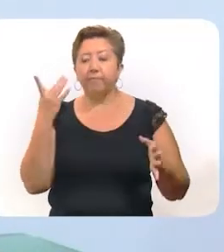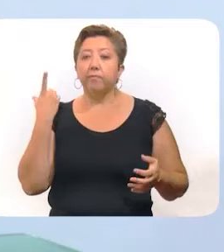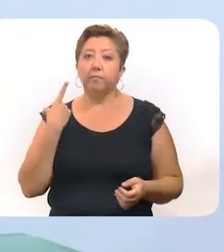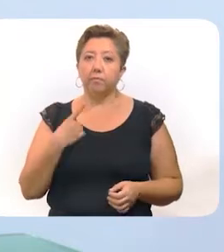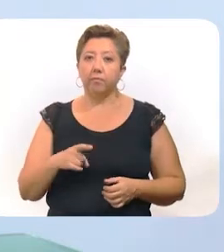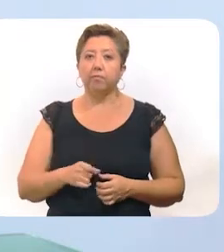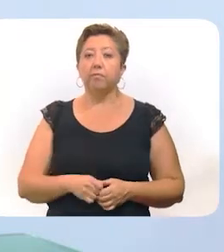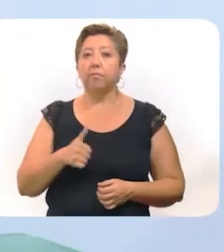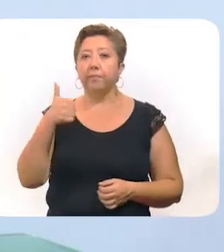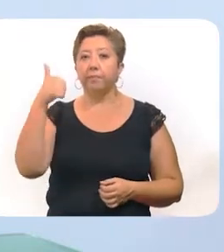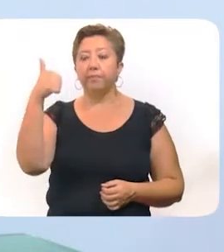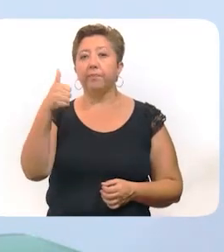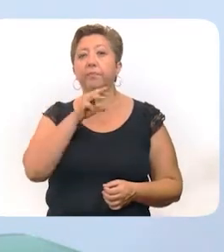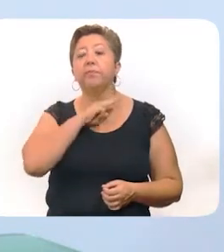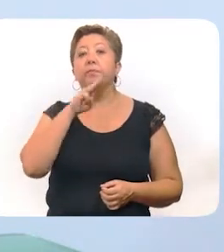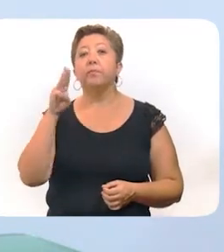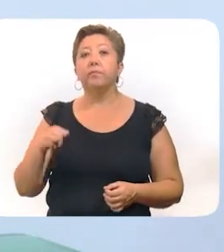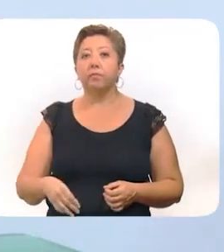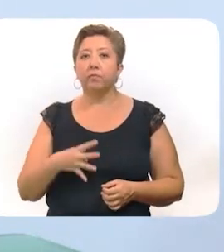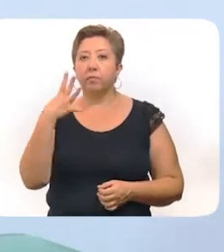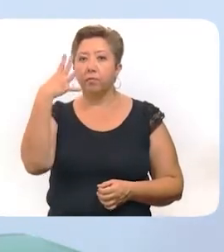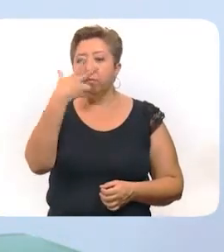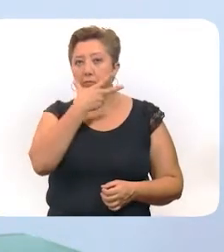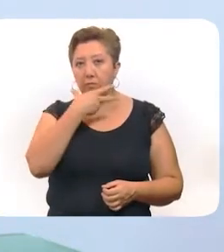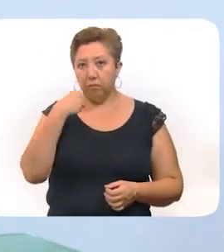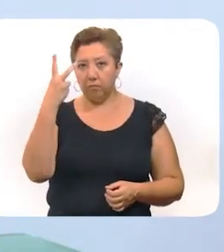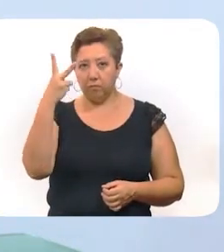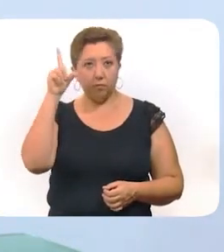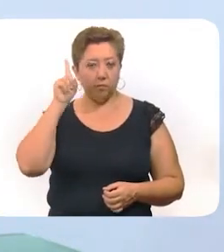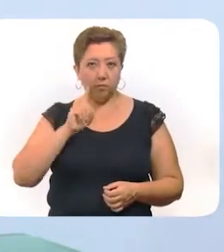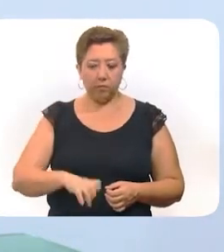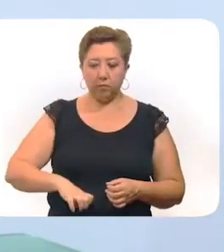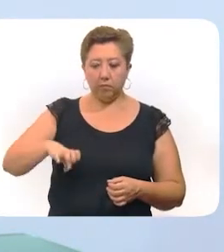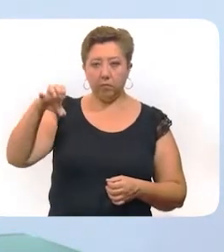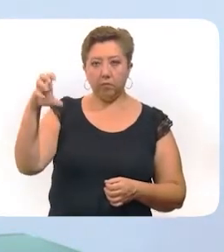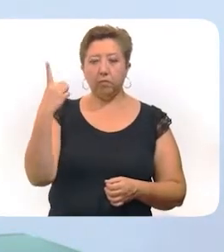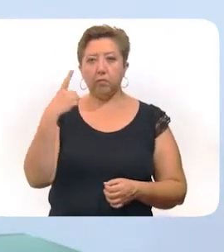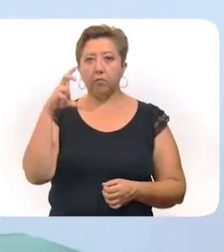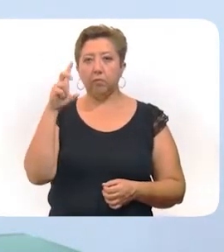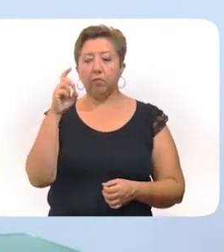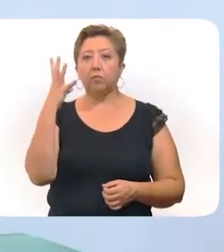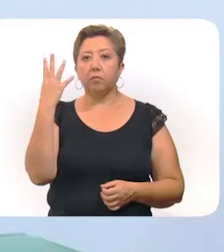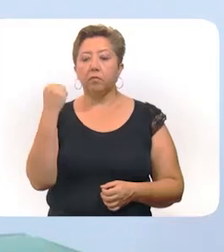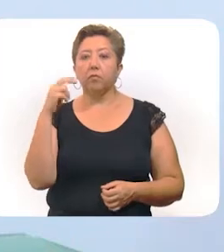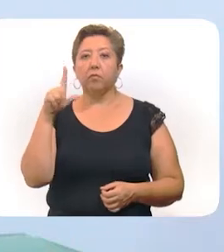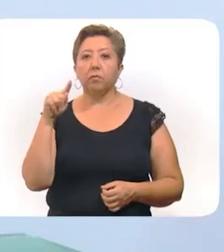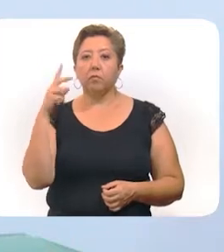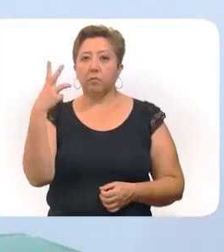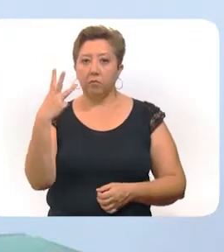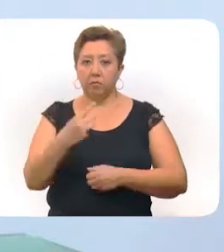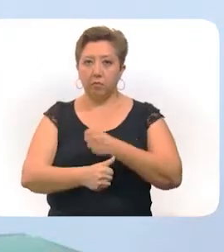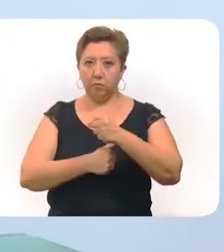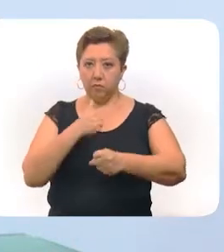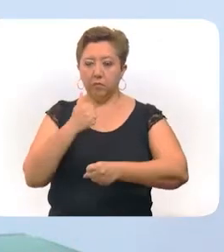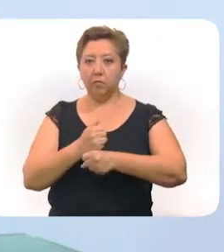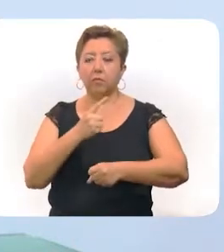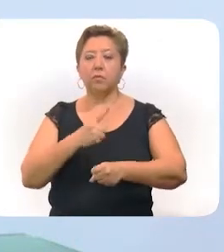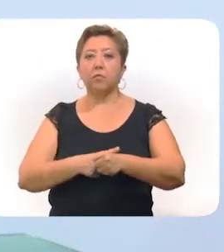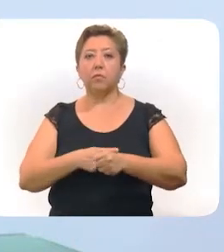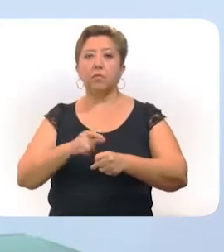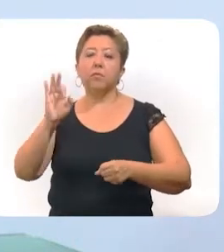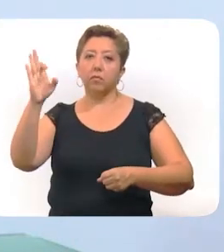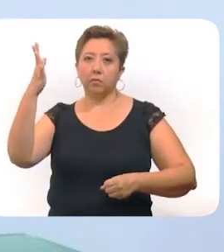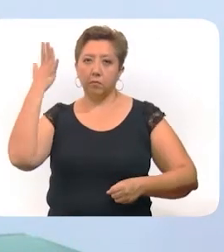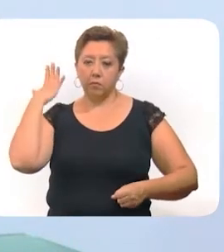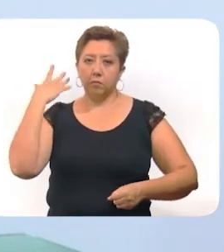informamos de 6 fallecimientos, son 4 hombres y 2 mujeres de un rango de edad de 39 a 73 años. Sus principales